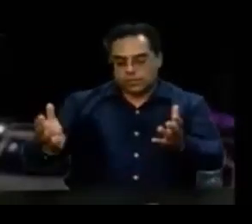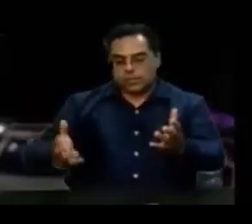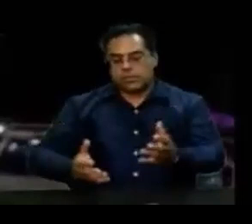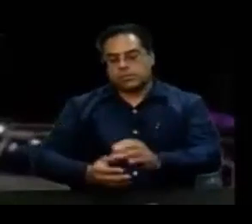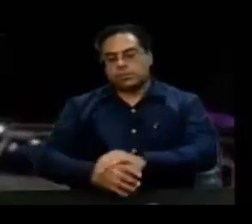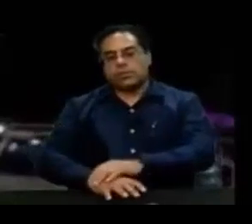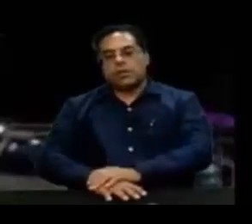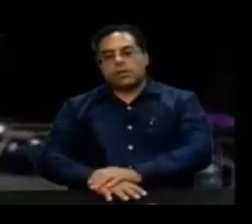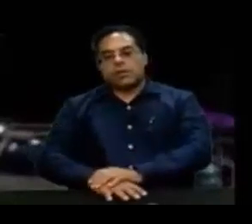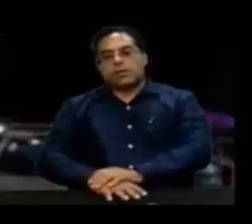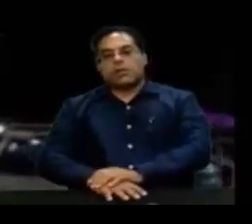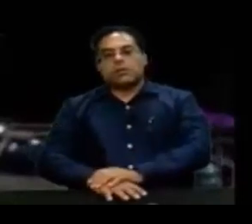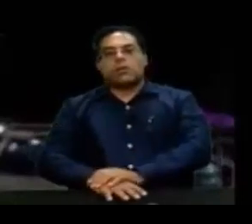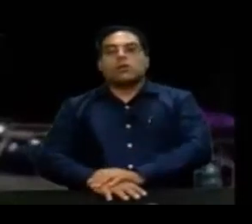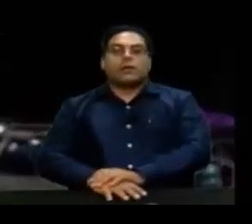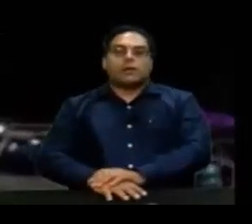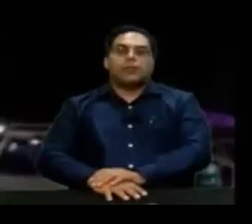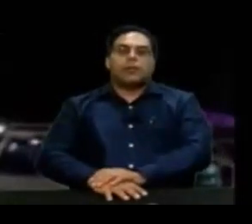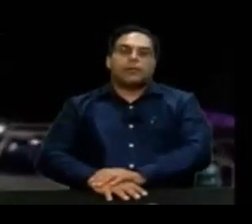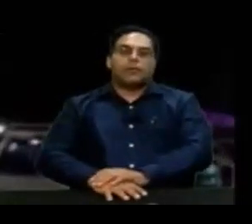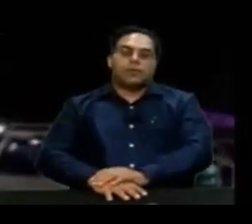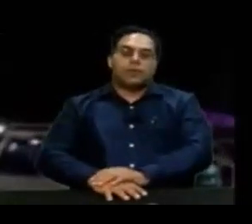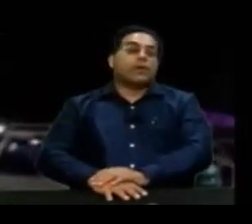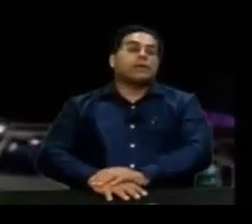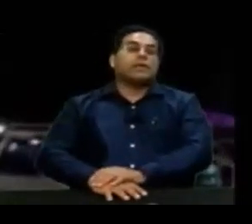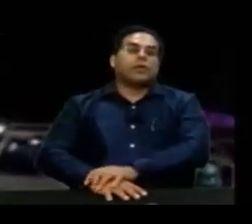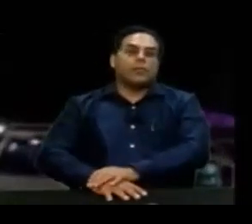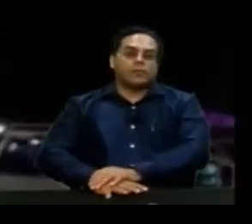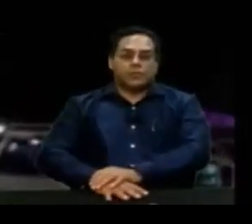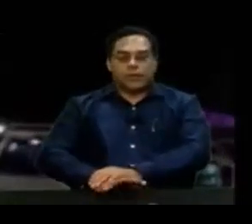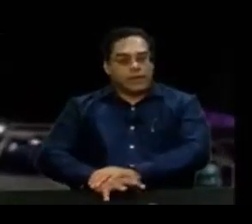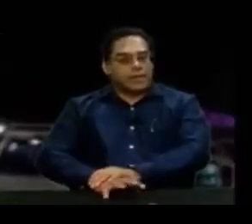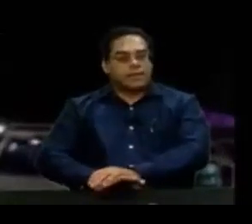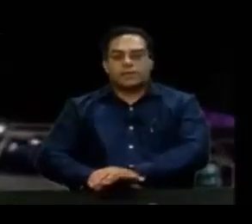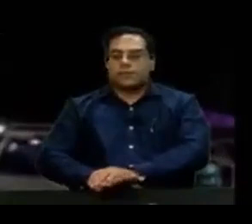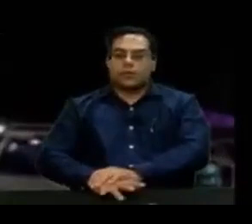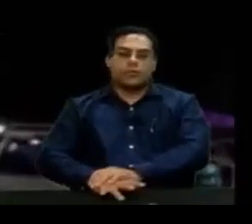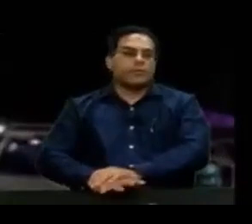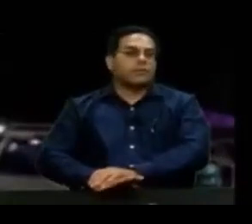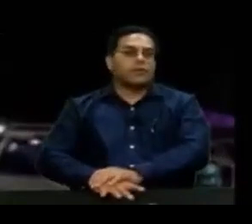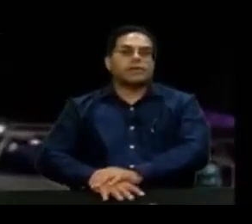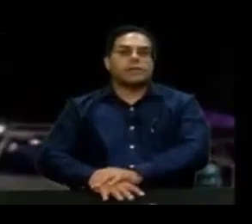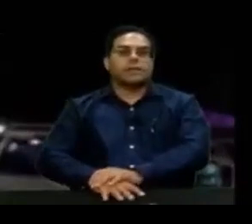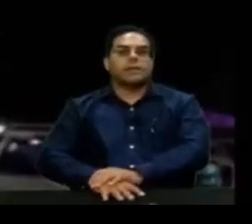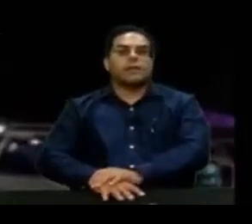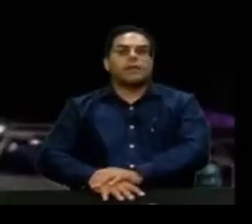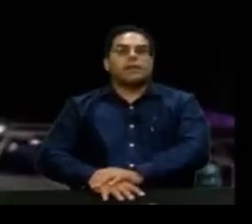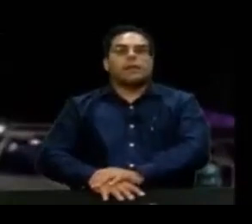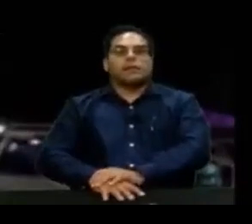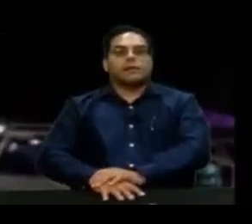nuestra evaluación con qué golpearon a la persona, con qué se golpeó, si fue caída, si fue un golpe, si fue un